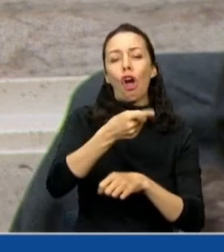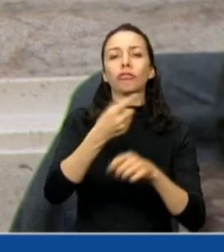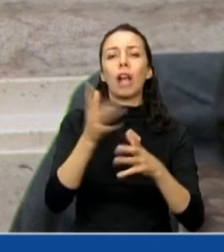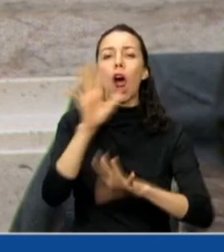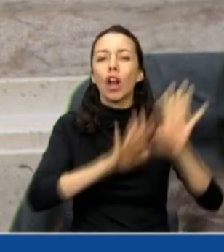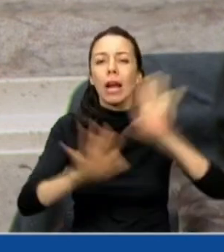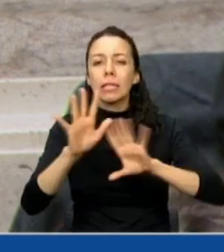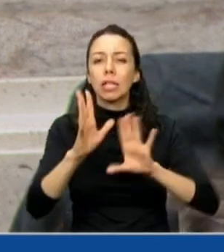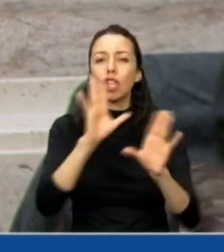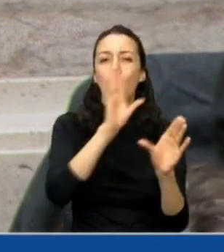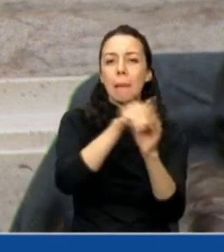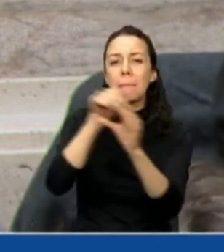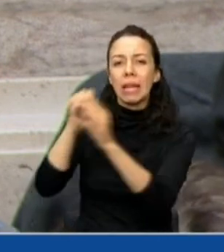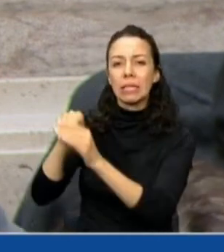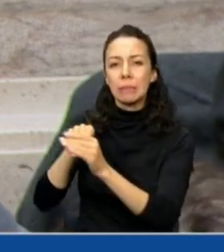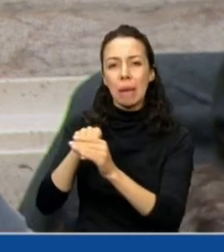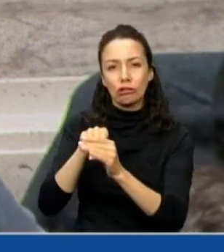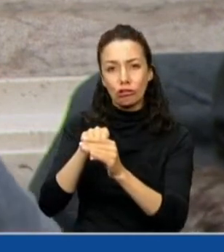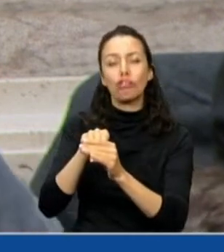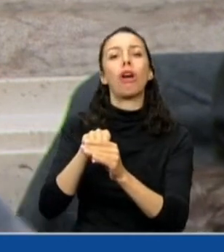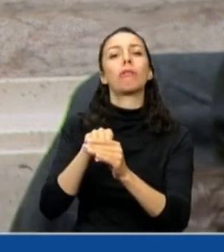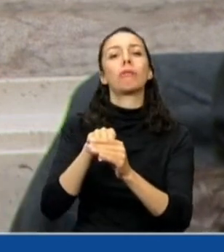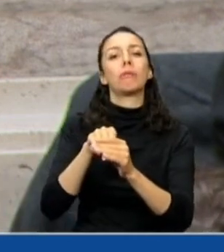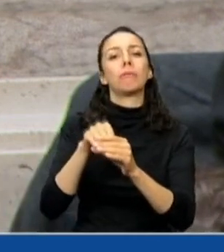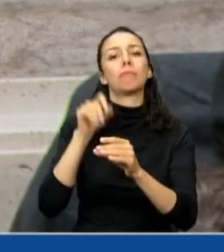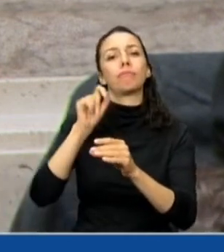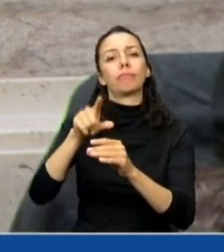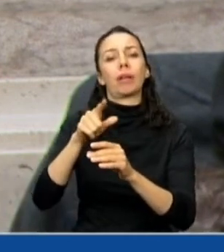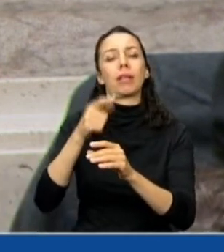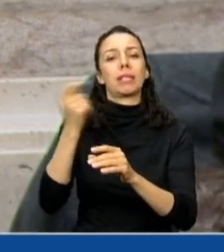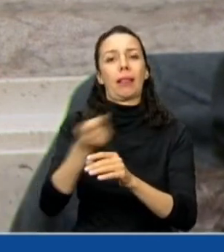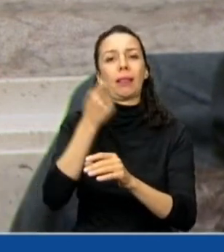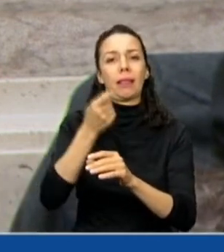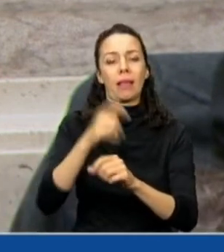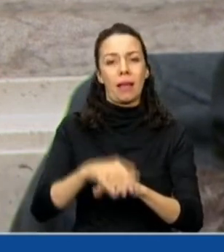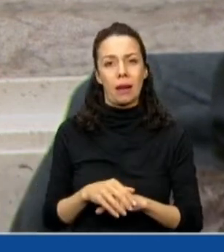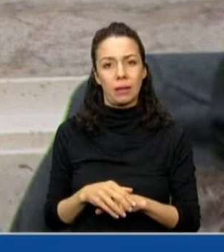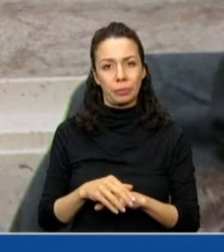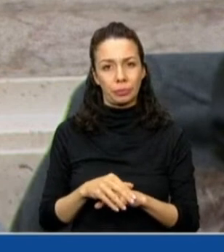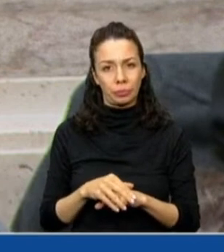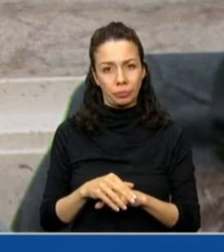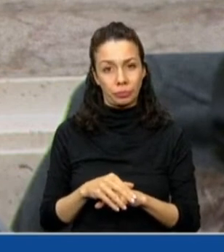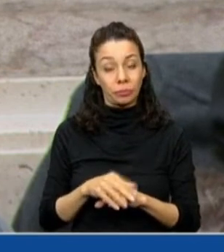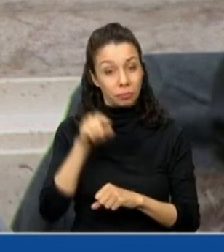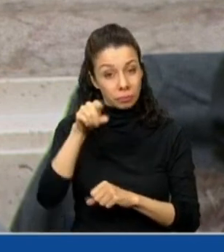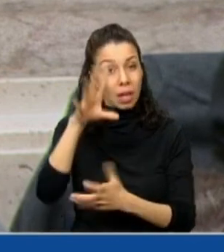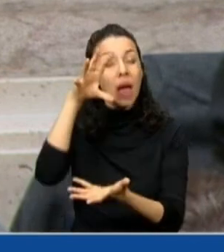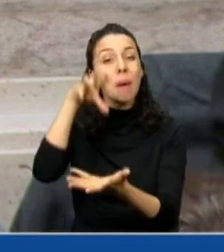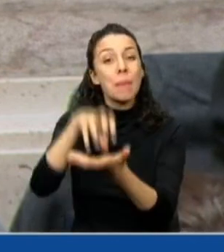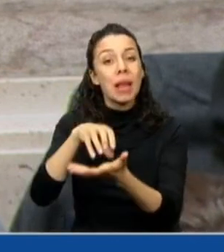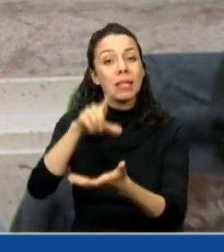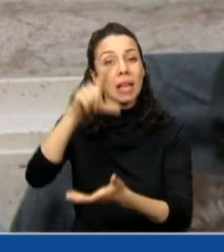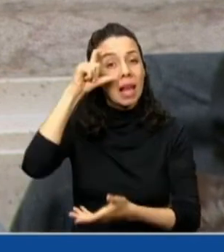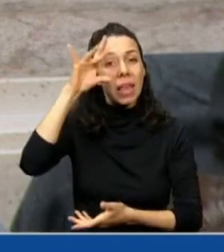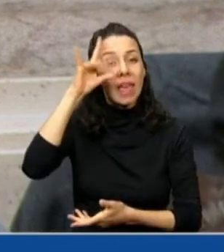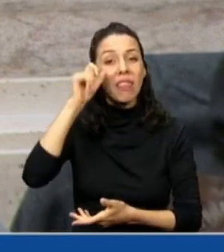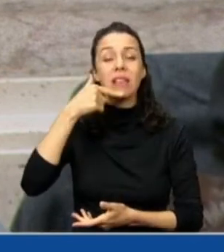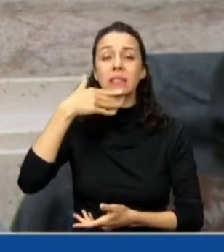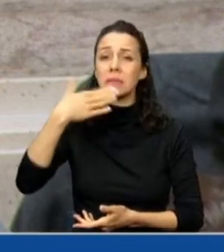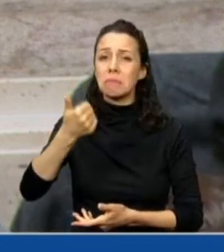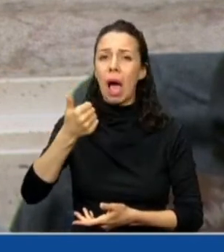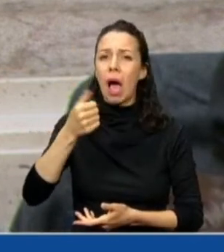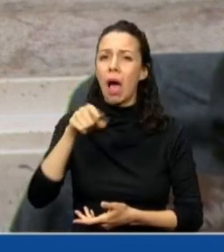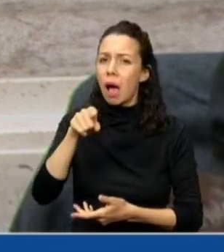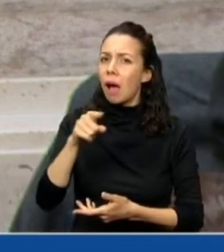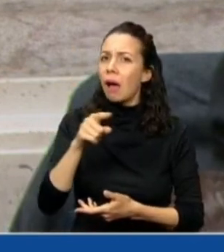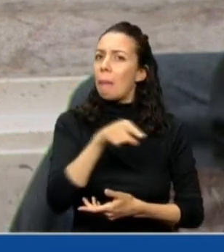participación de la organización sindical. La empresa Ledesma no es raro que tenga una actitud